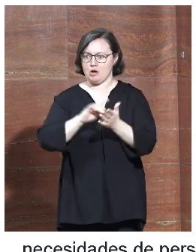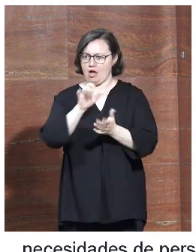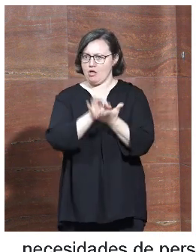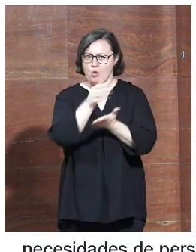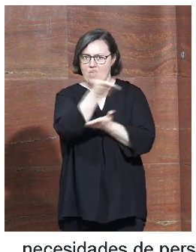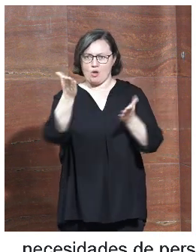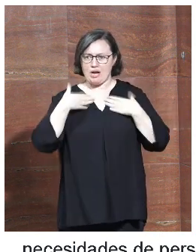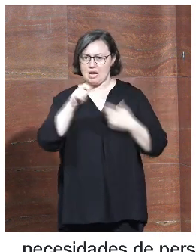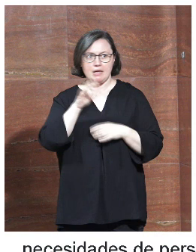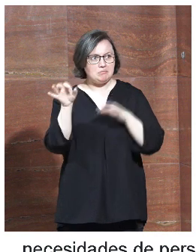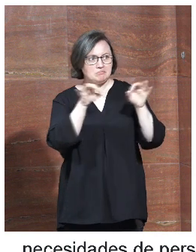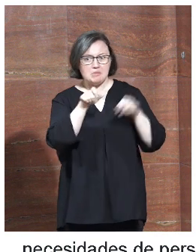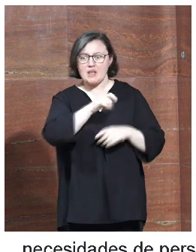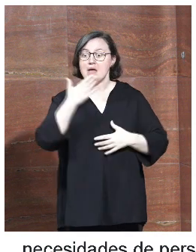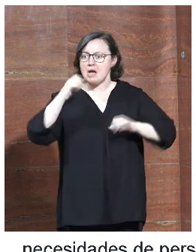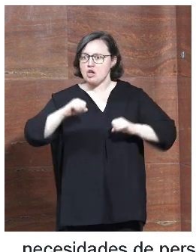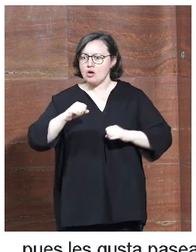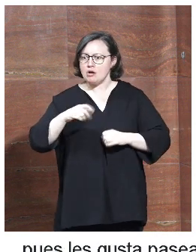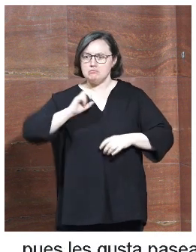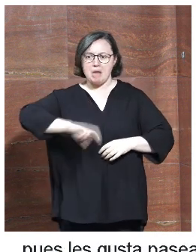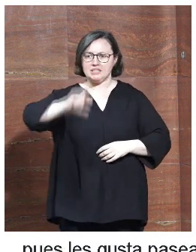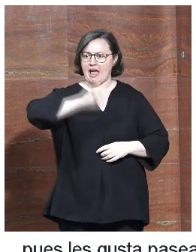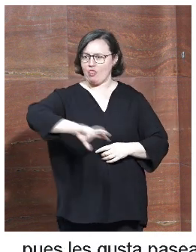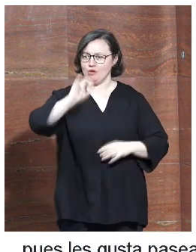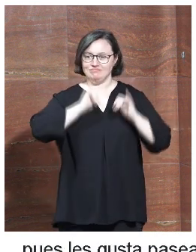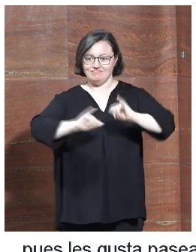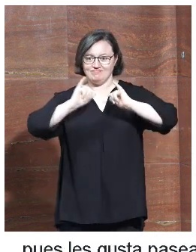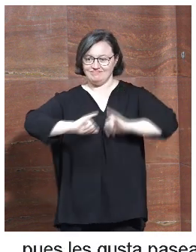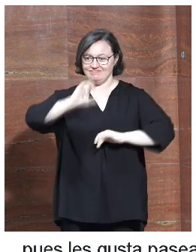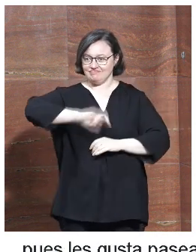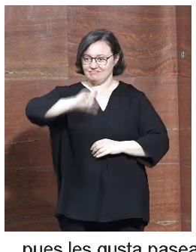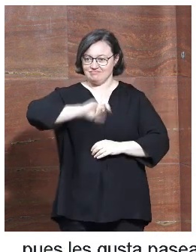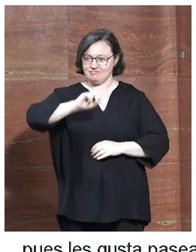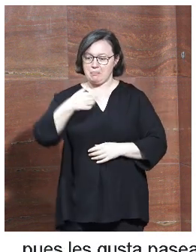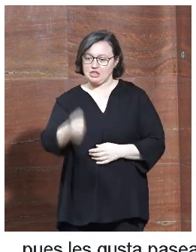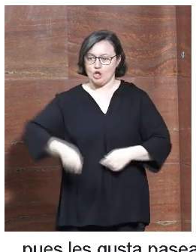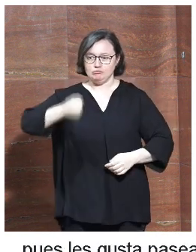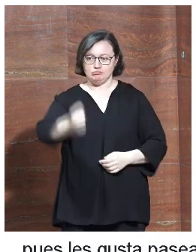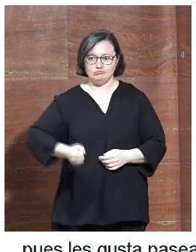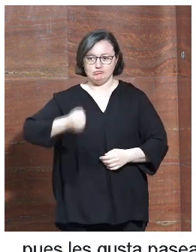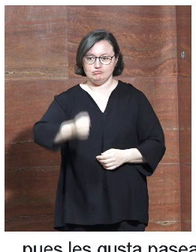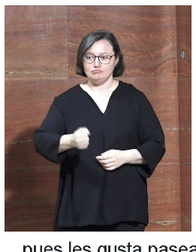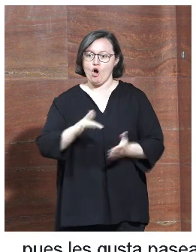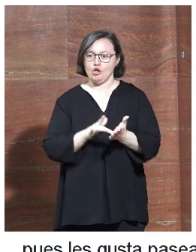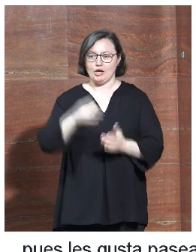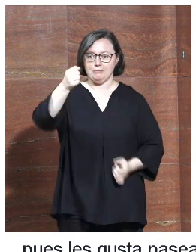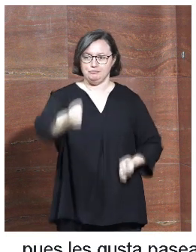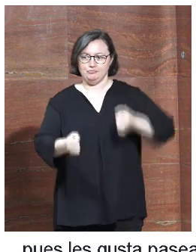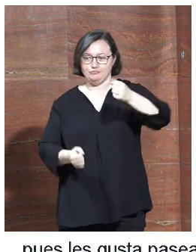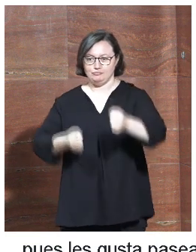ves a cantidad de personas mayores que están paseando, que van en un bastón, van